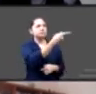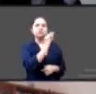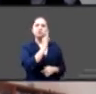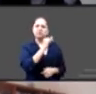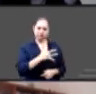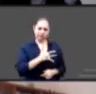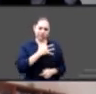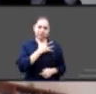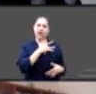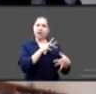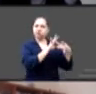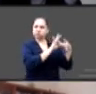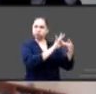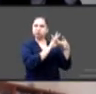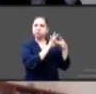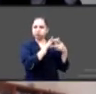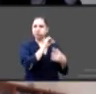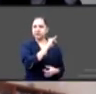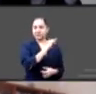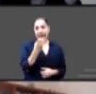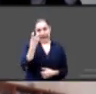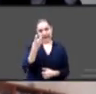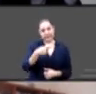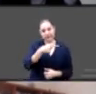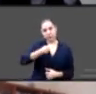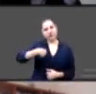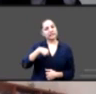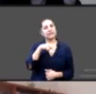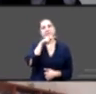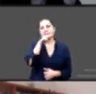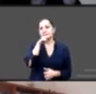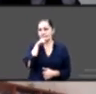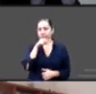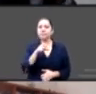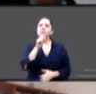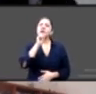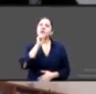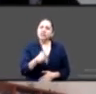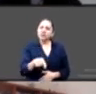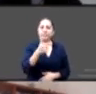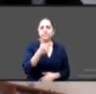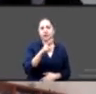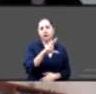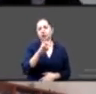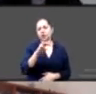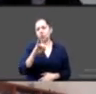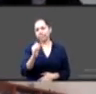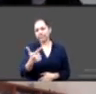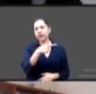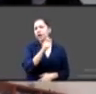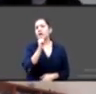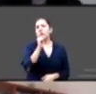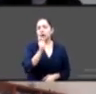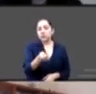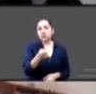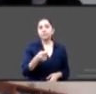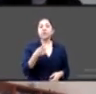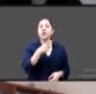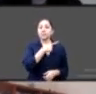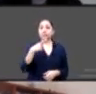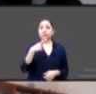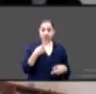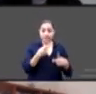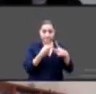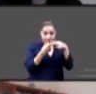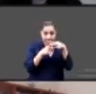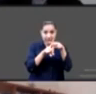preocupa. Otra característica muy importante del proceso de grooming es de que nosotros lo que tenemos que hacer es tratar de evitarlo desde un inicio y no llegar a las